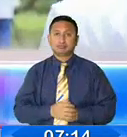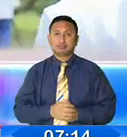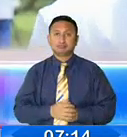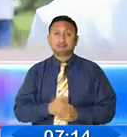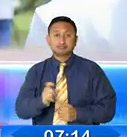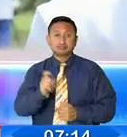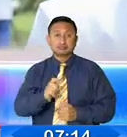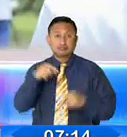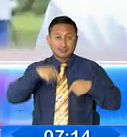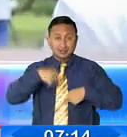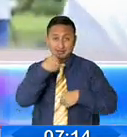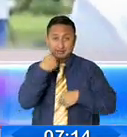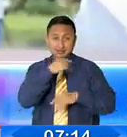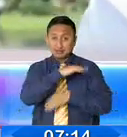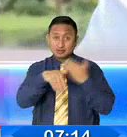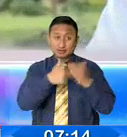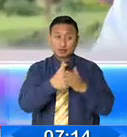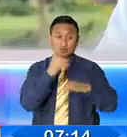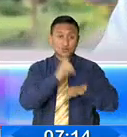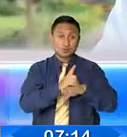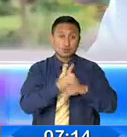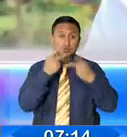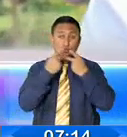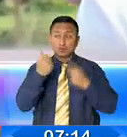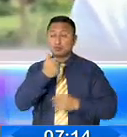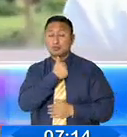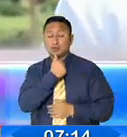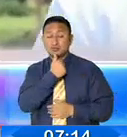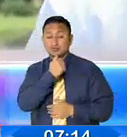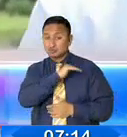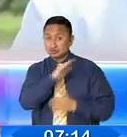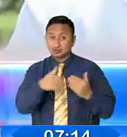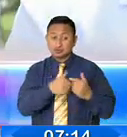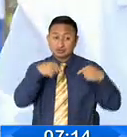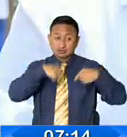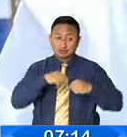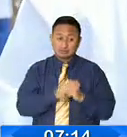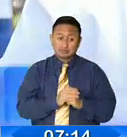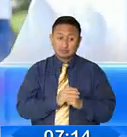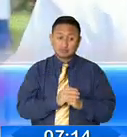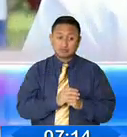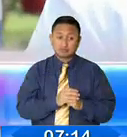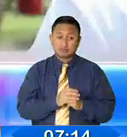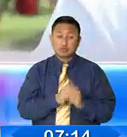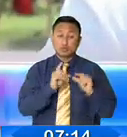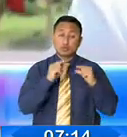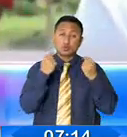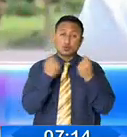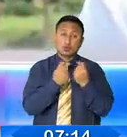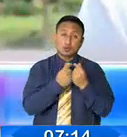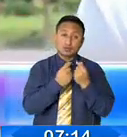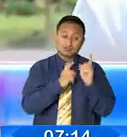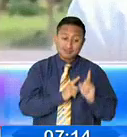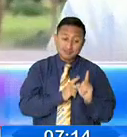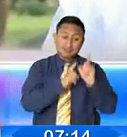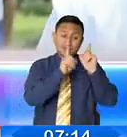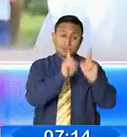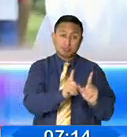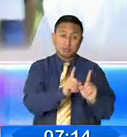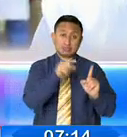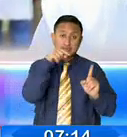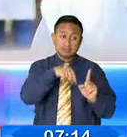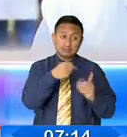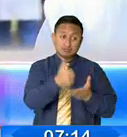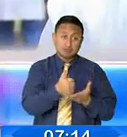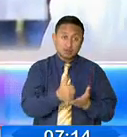los odontólogos, a todos los profesionales, tanto público y privado, porque este es un grupo de primera línea que puede ser un backup